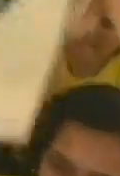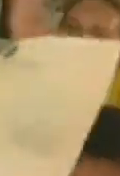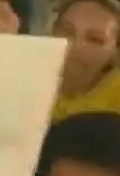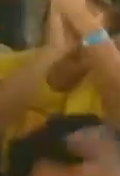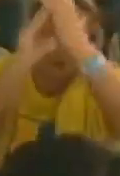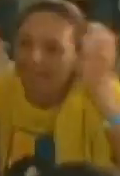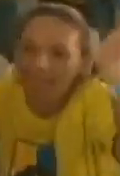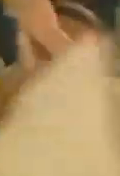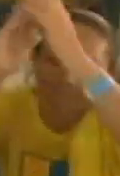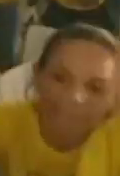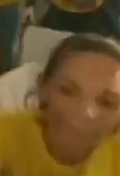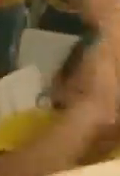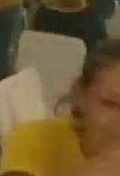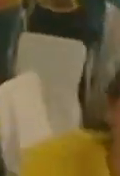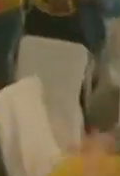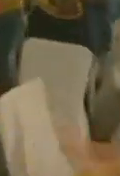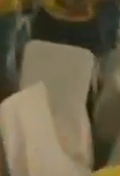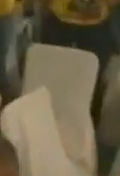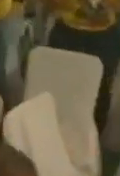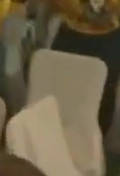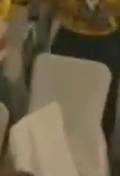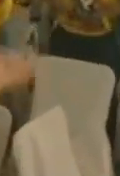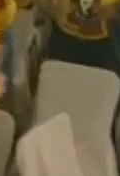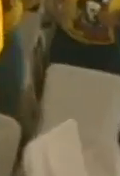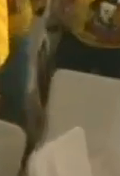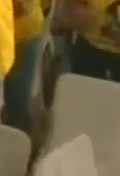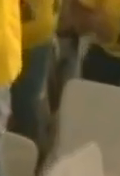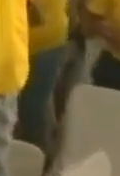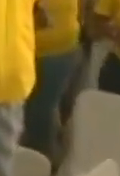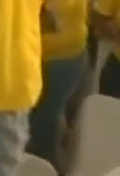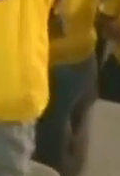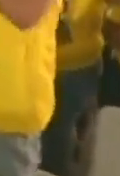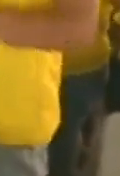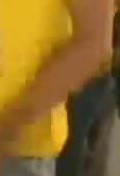¡Que viva la patria! ¡Viva la misión Riva!